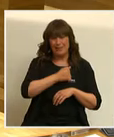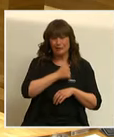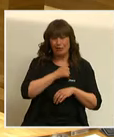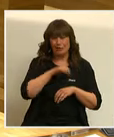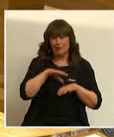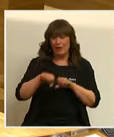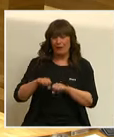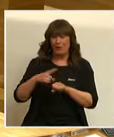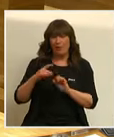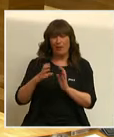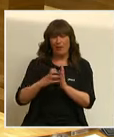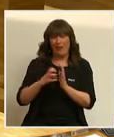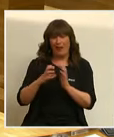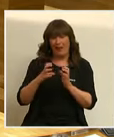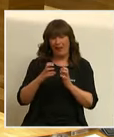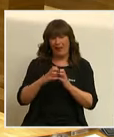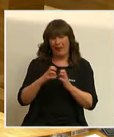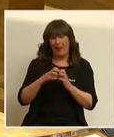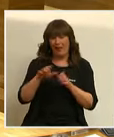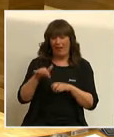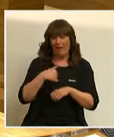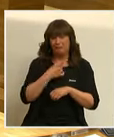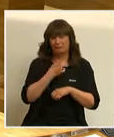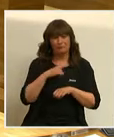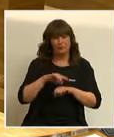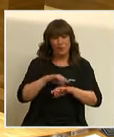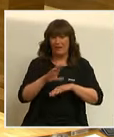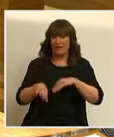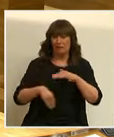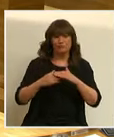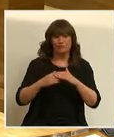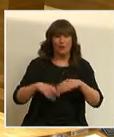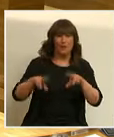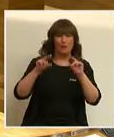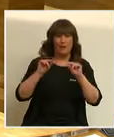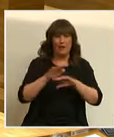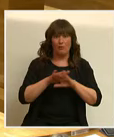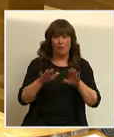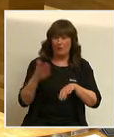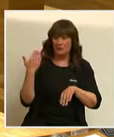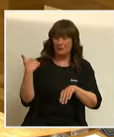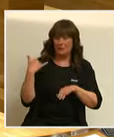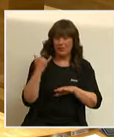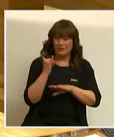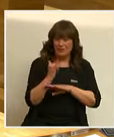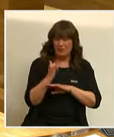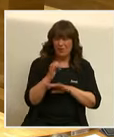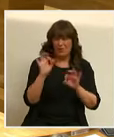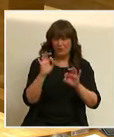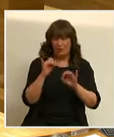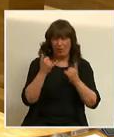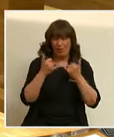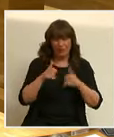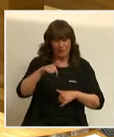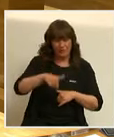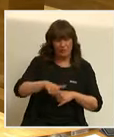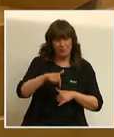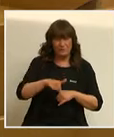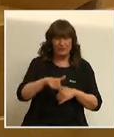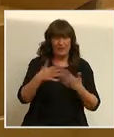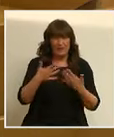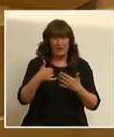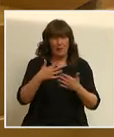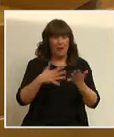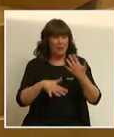Granada. En algunas ocasiones, en el pasado, se han usado las instituciones o celebraciones como esta para dividir, no